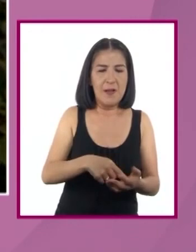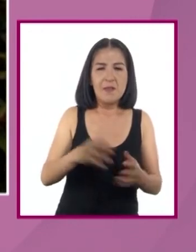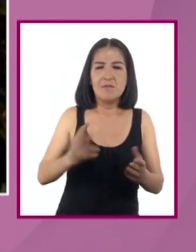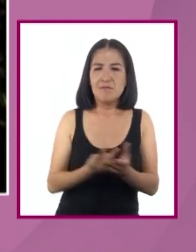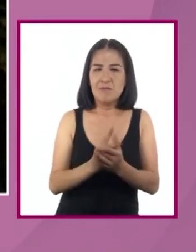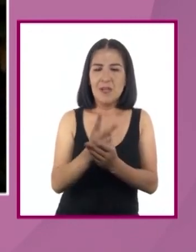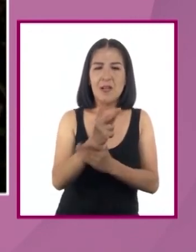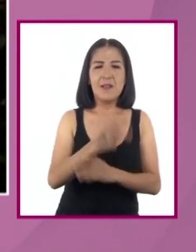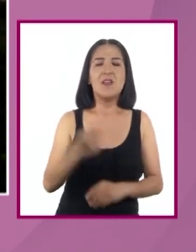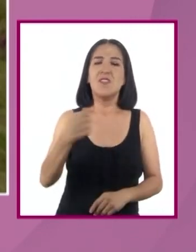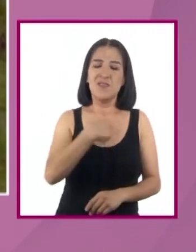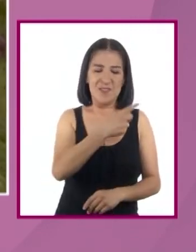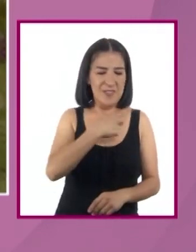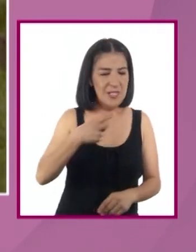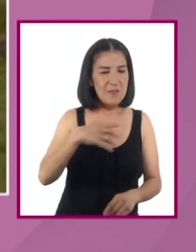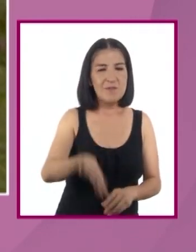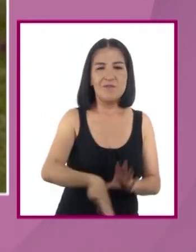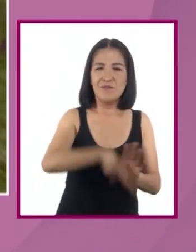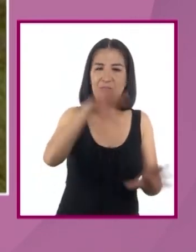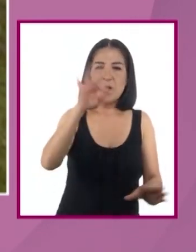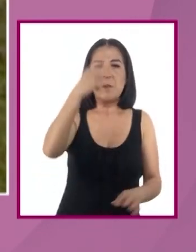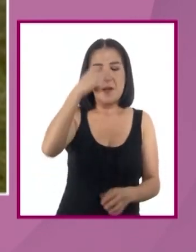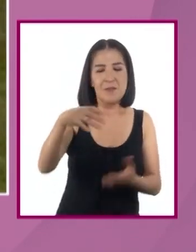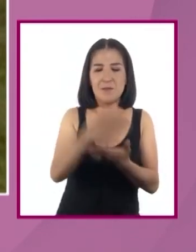Debo encontrar la cura.